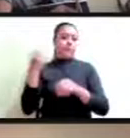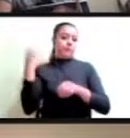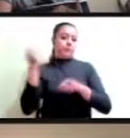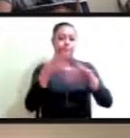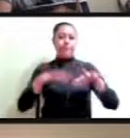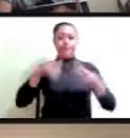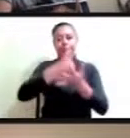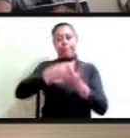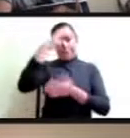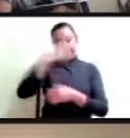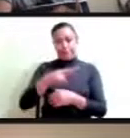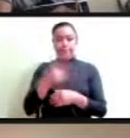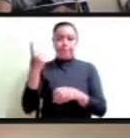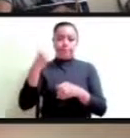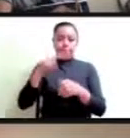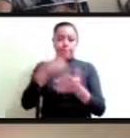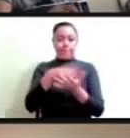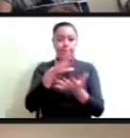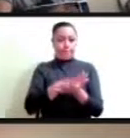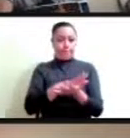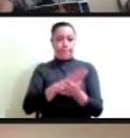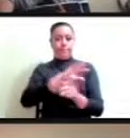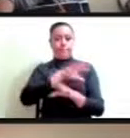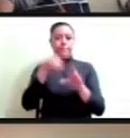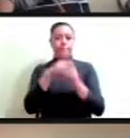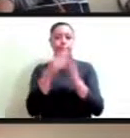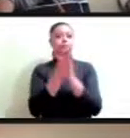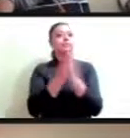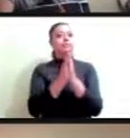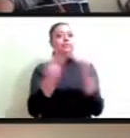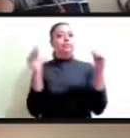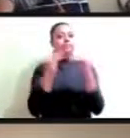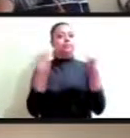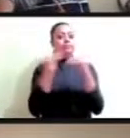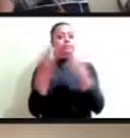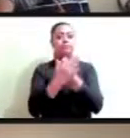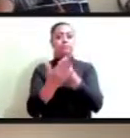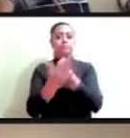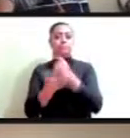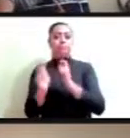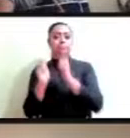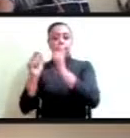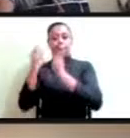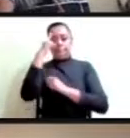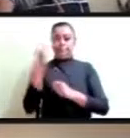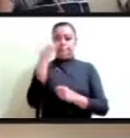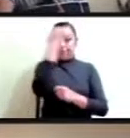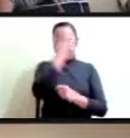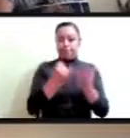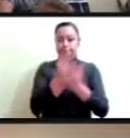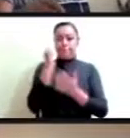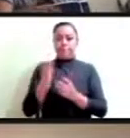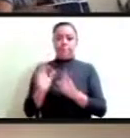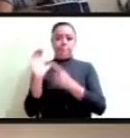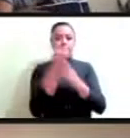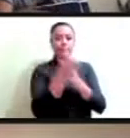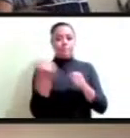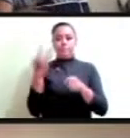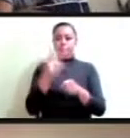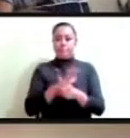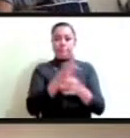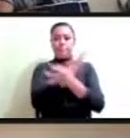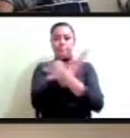se instruye su inserción íntegra en el diario de los debates y se turnará para su análisis dictamen a la Comisión de Administración Pública